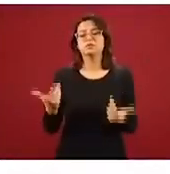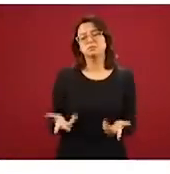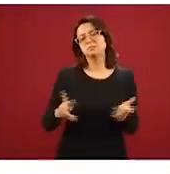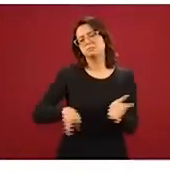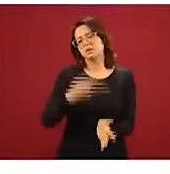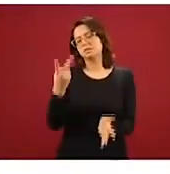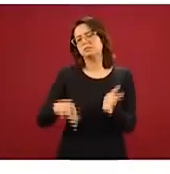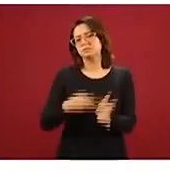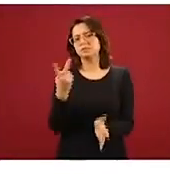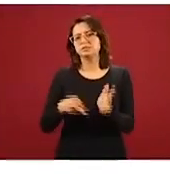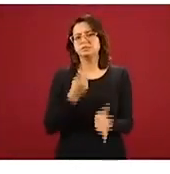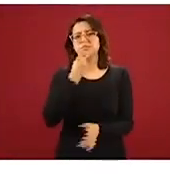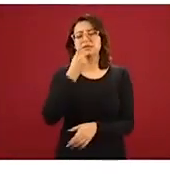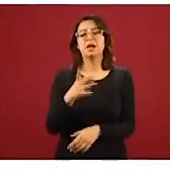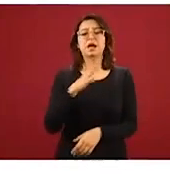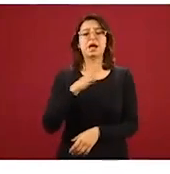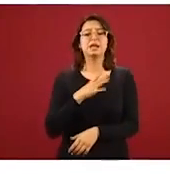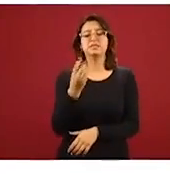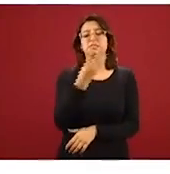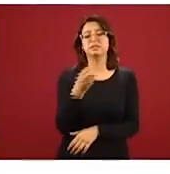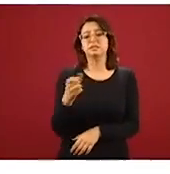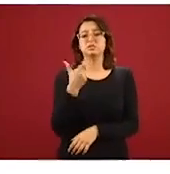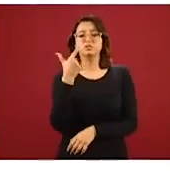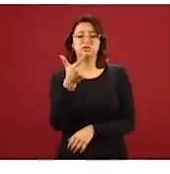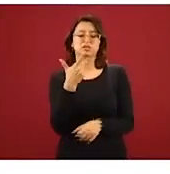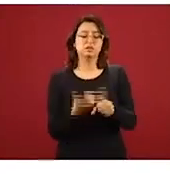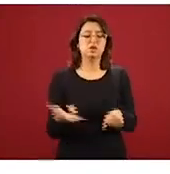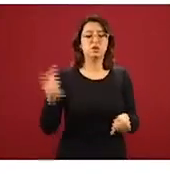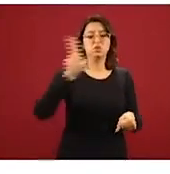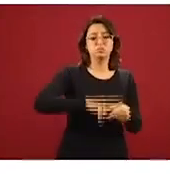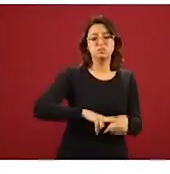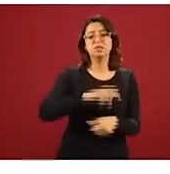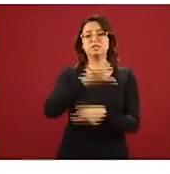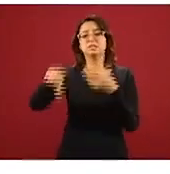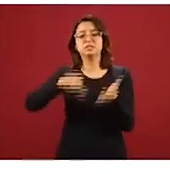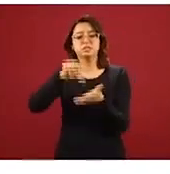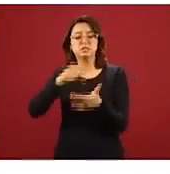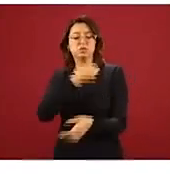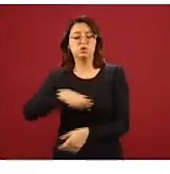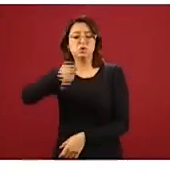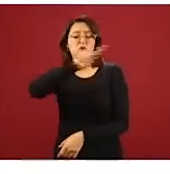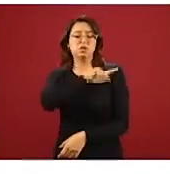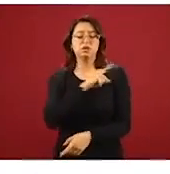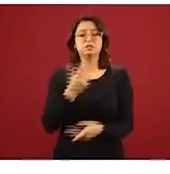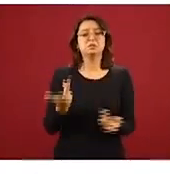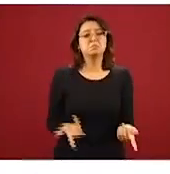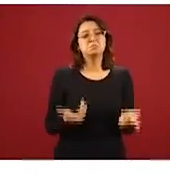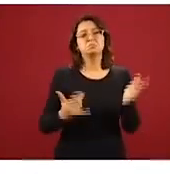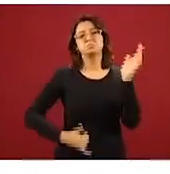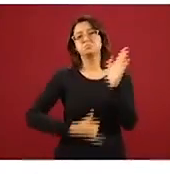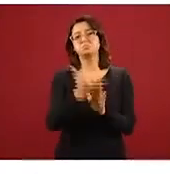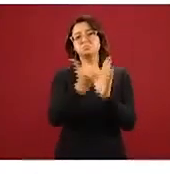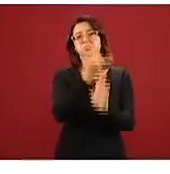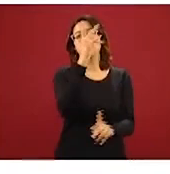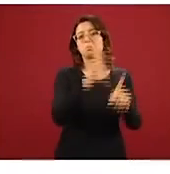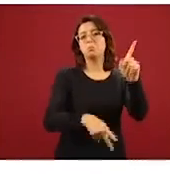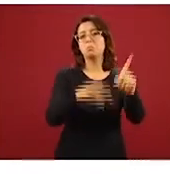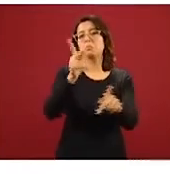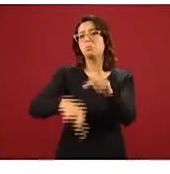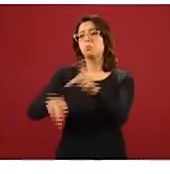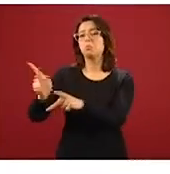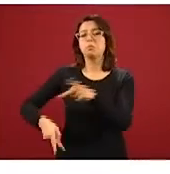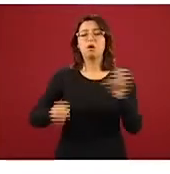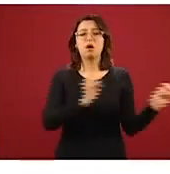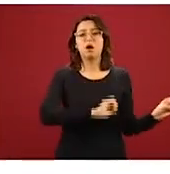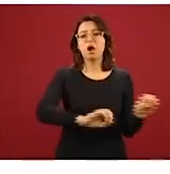abandonadas, 307 hospitales y otros centros de salud de mediano tamaño que quedaron simplemente abandonadas y quedaron